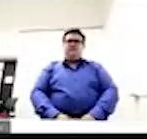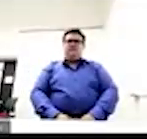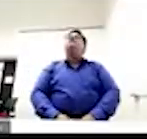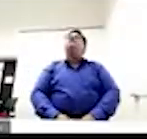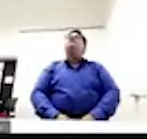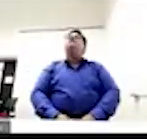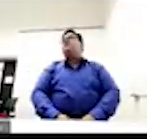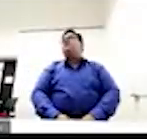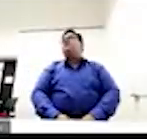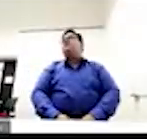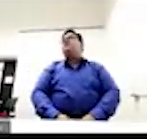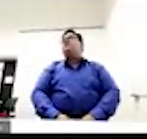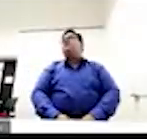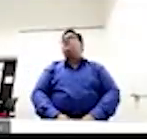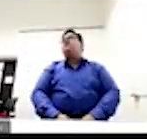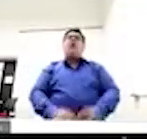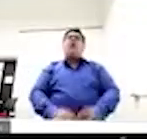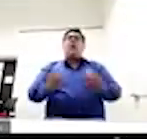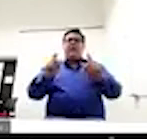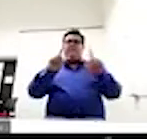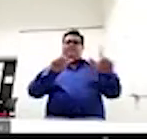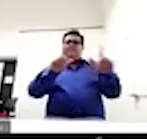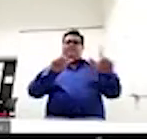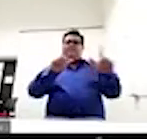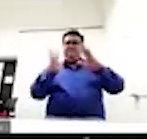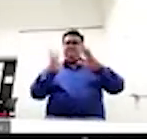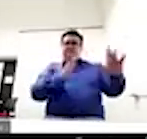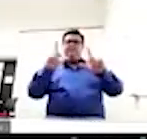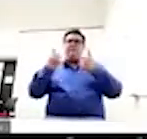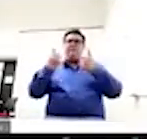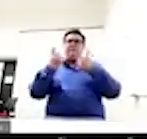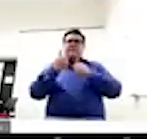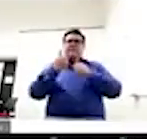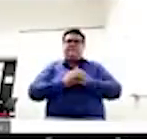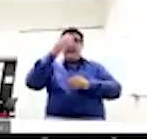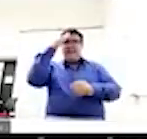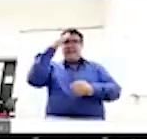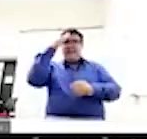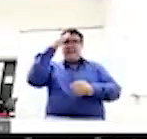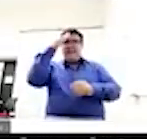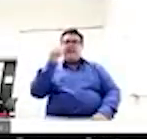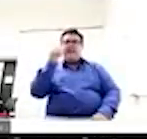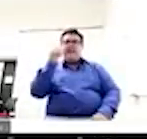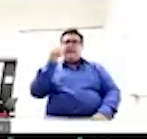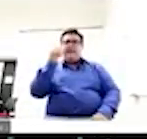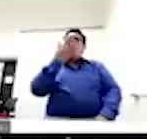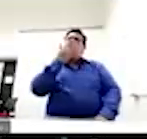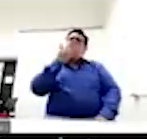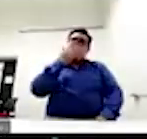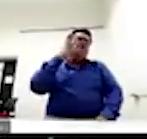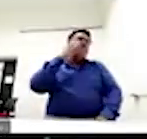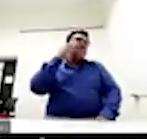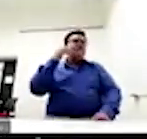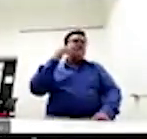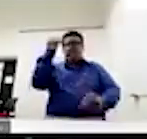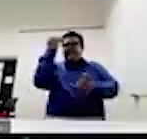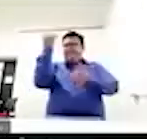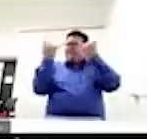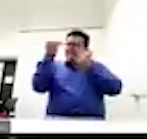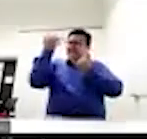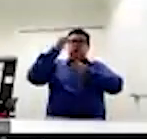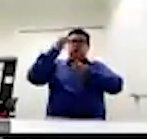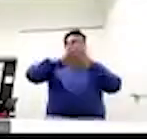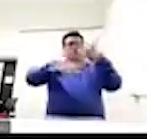Es eso. Pensando en la experiencia de esta niña en Vera, quise también parir algunos dibujos, poniéndome en la piel de